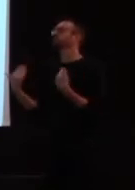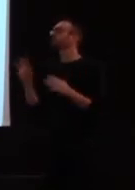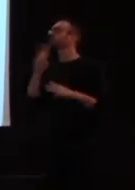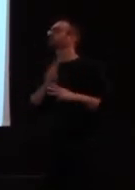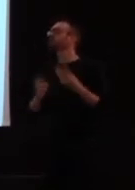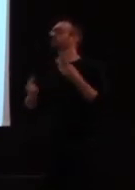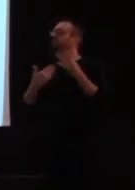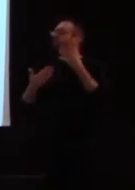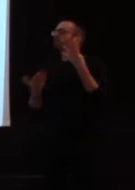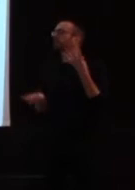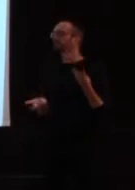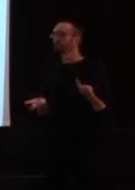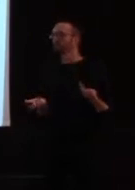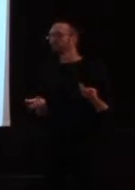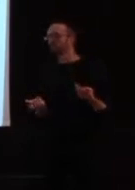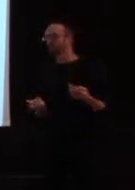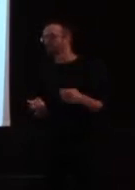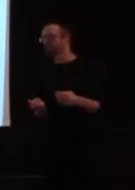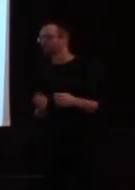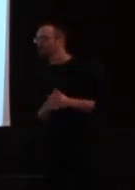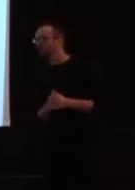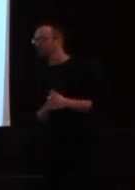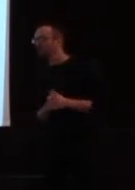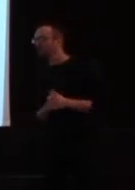más? Dime.